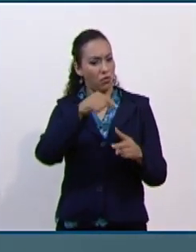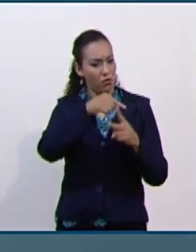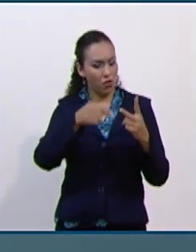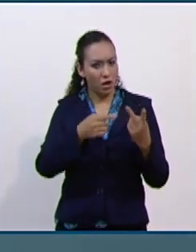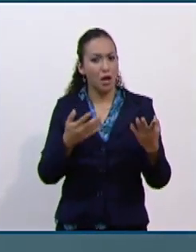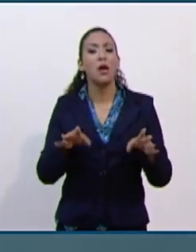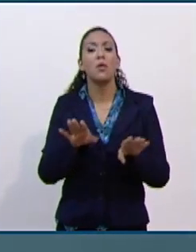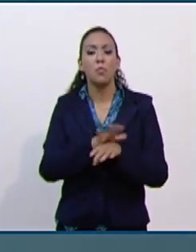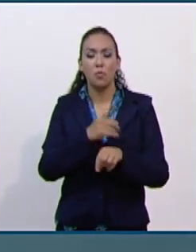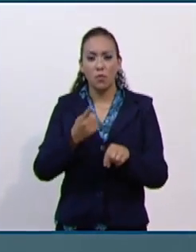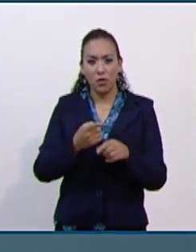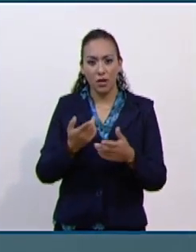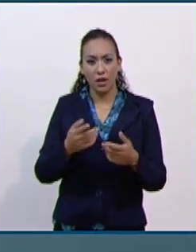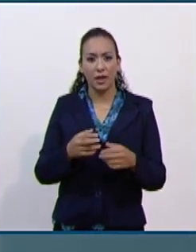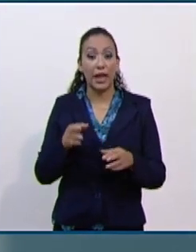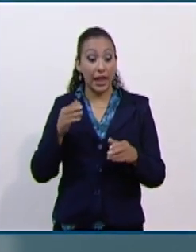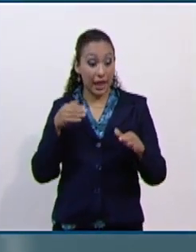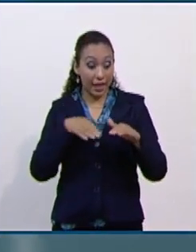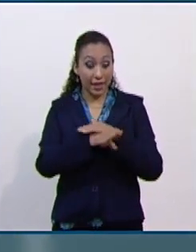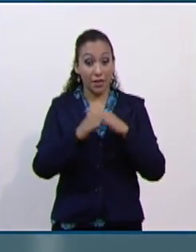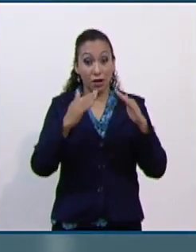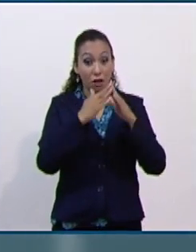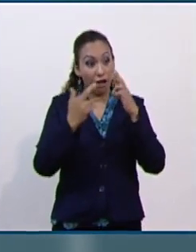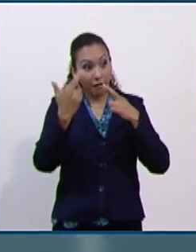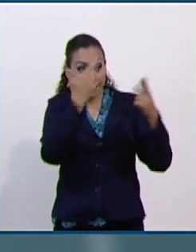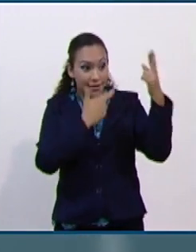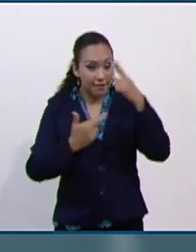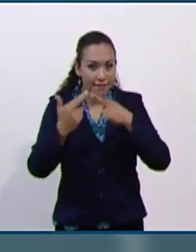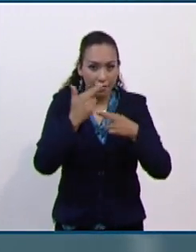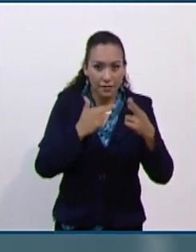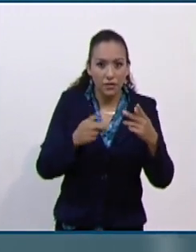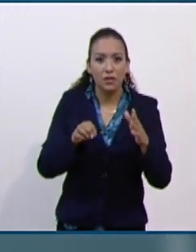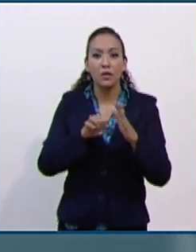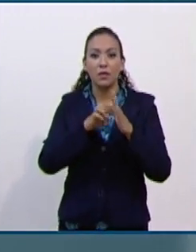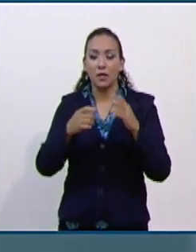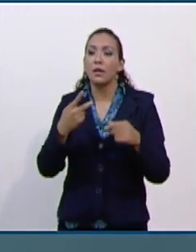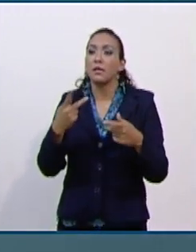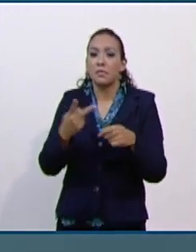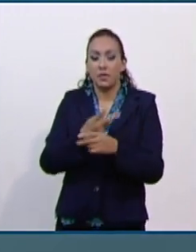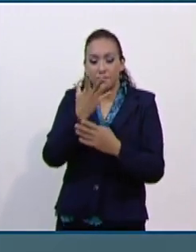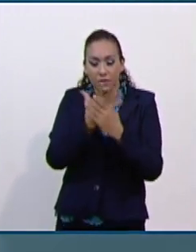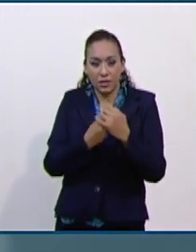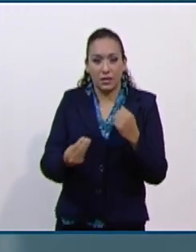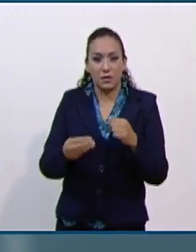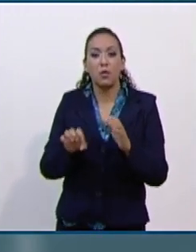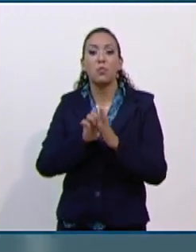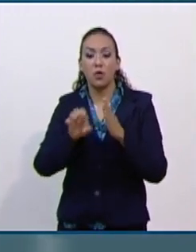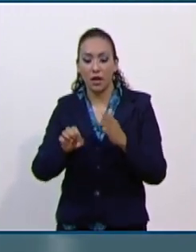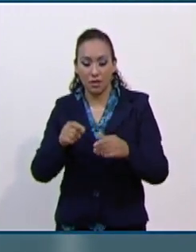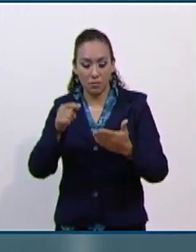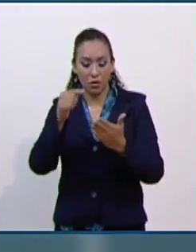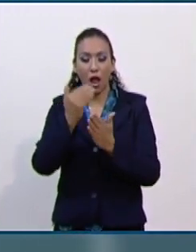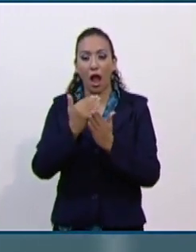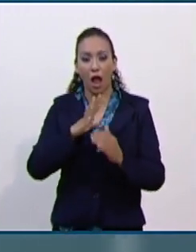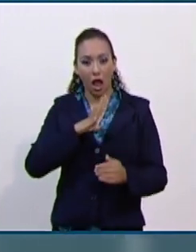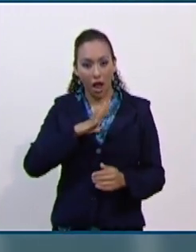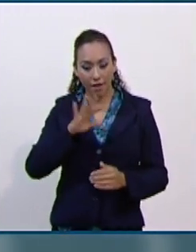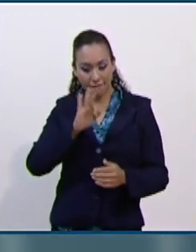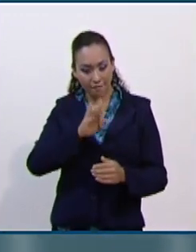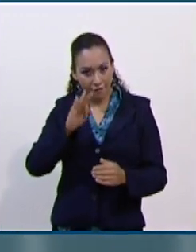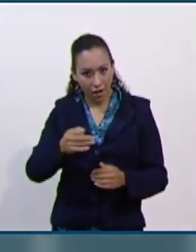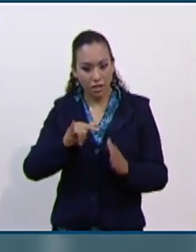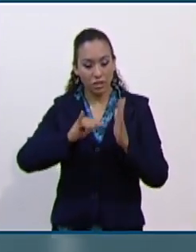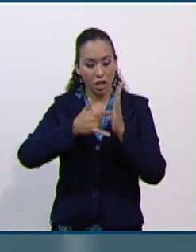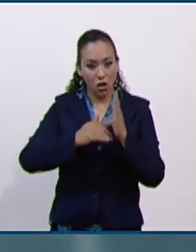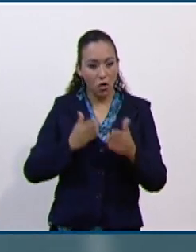vicios durante el cateo en el inmueble donde fueron detenidas, como son la inverosimilitud entre la hora de la llegada de la autoridad ministerial y